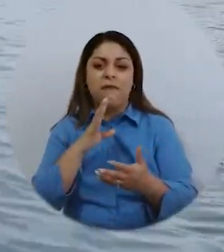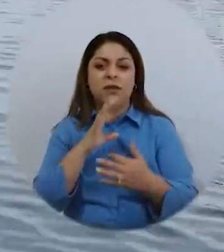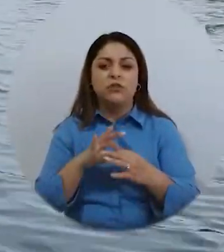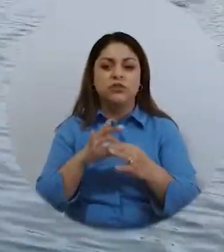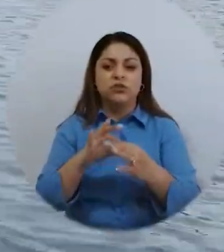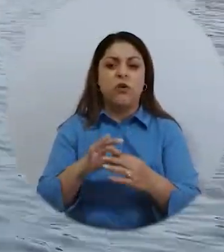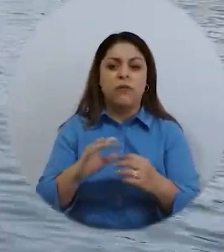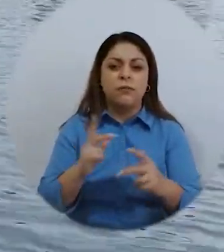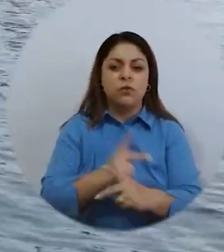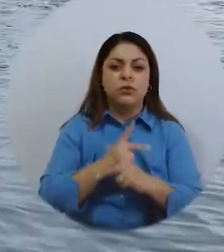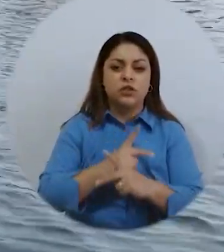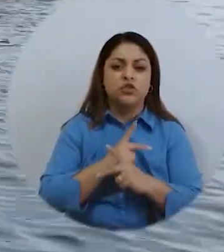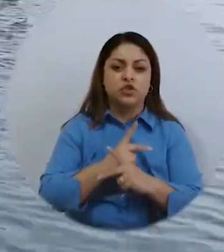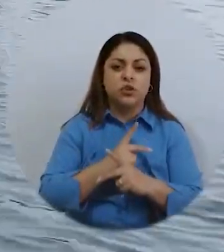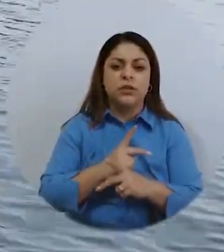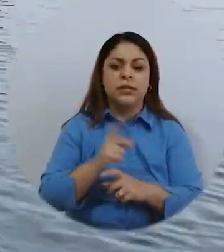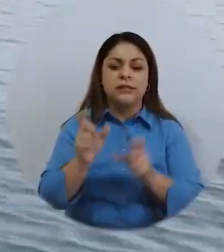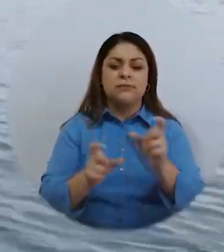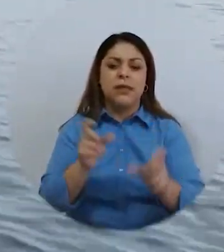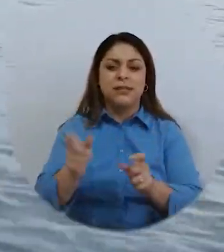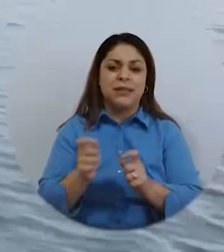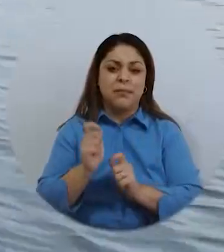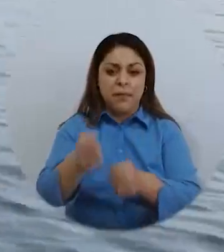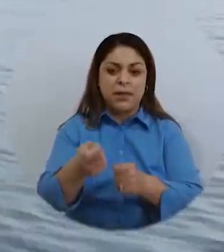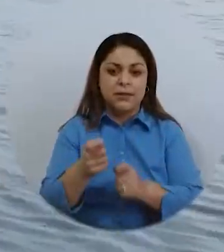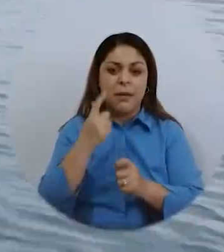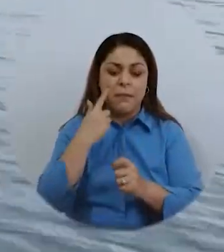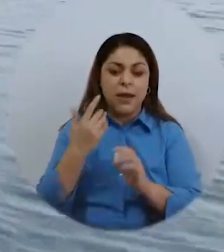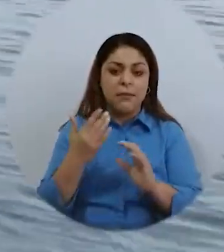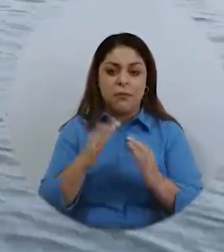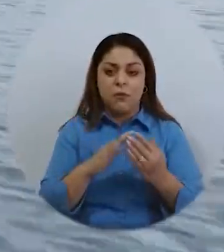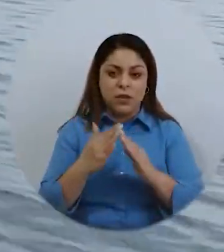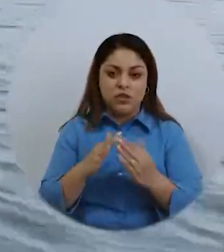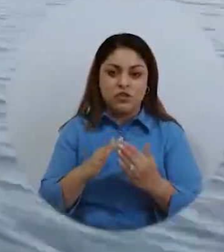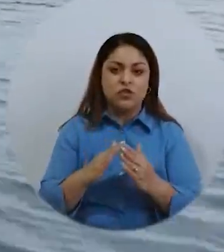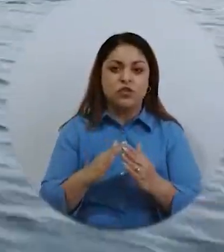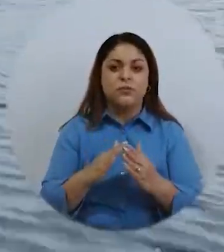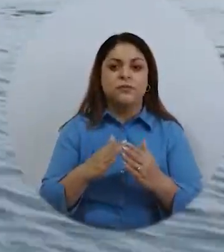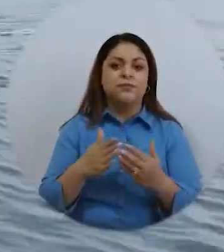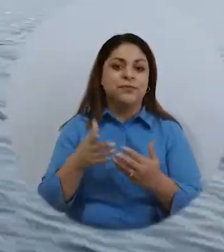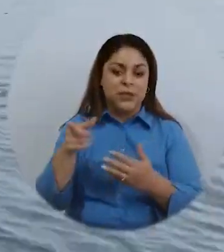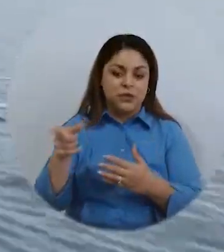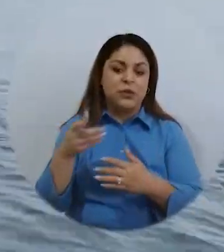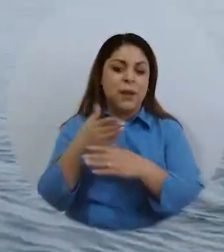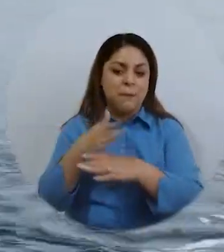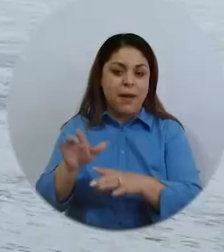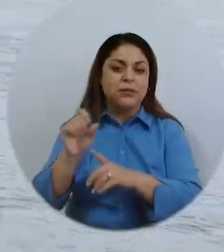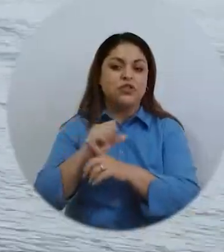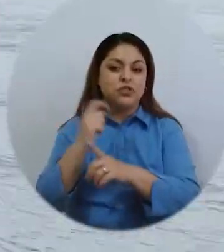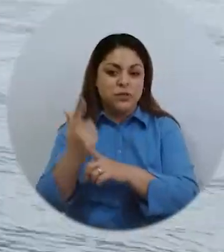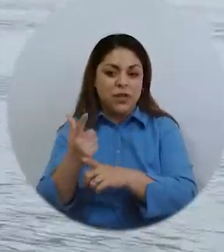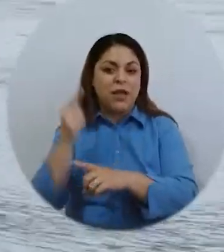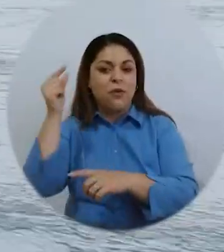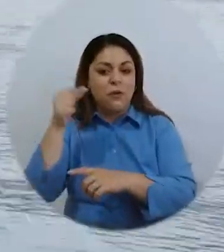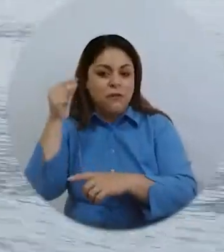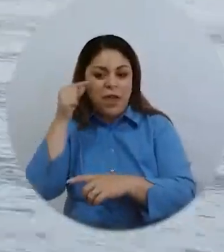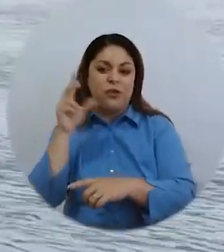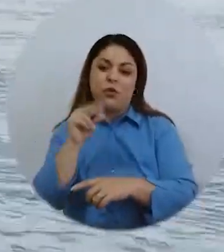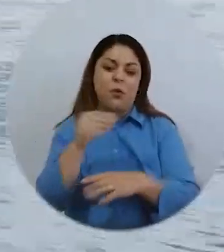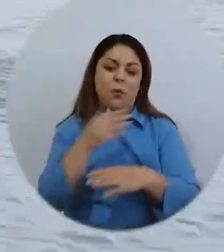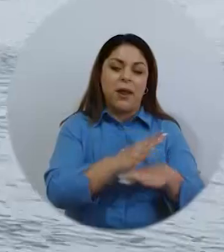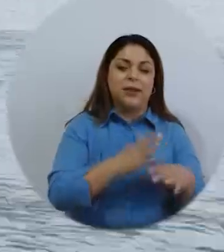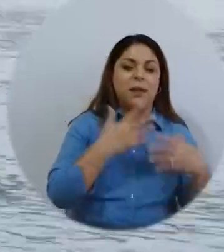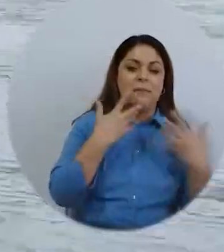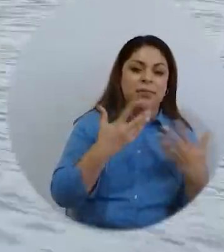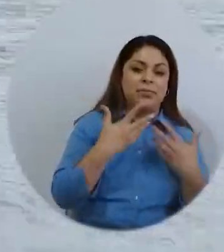vinculadas con la protección de las especies de pesca para la población, esas vedas las da la parte social del gobierno, no la